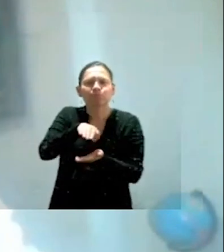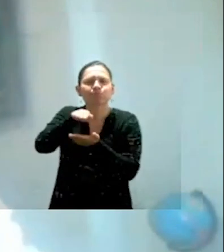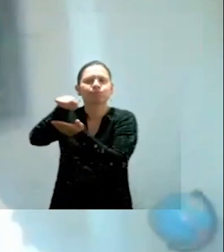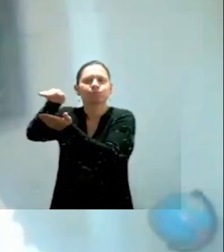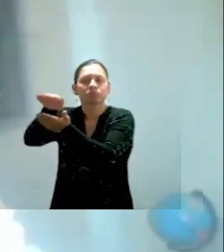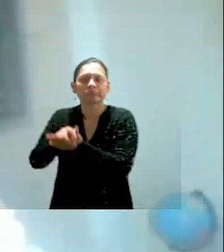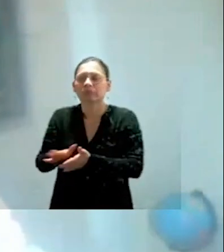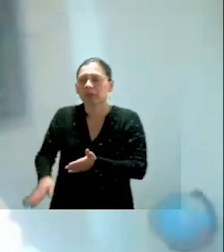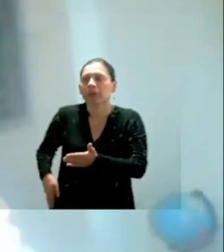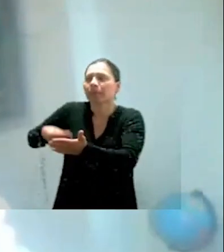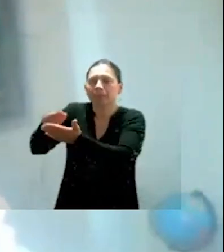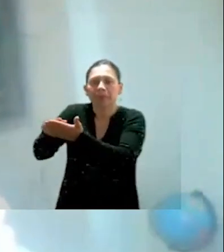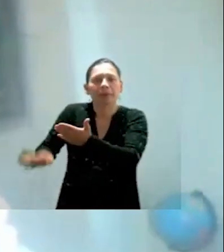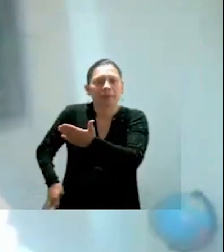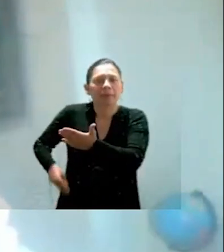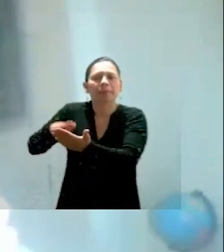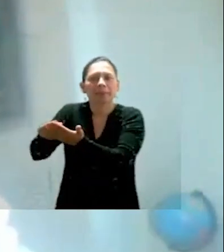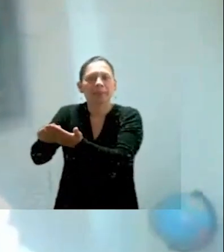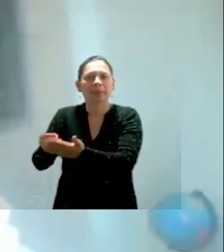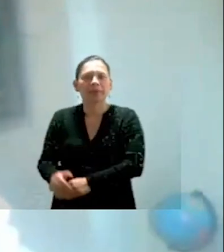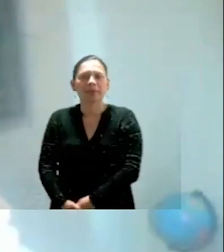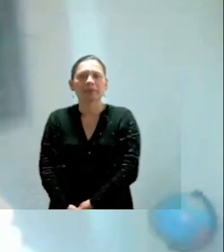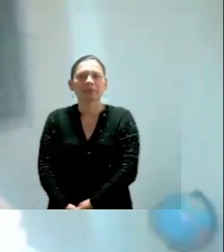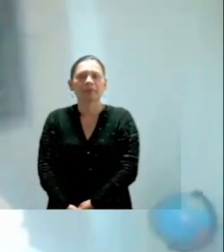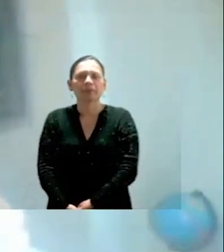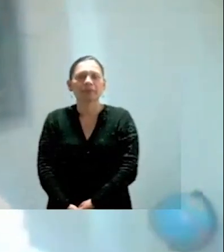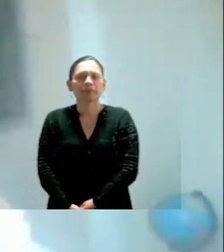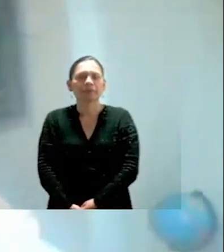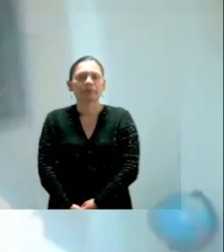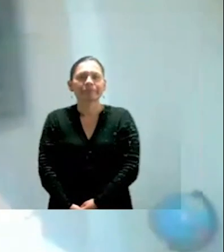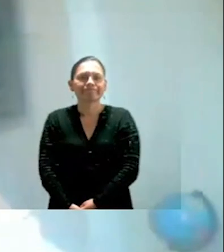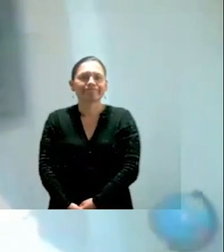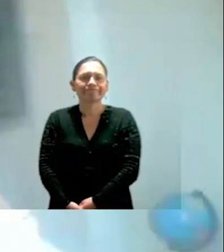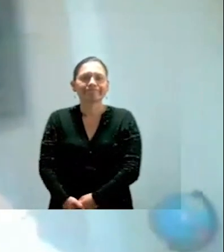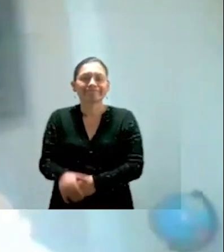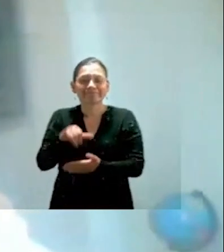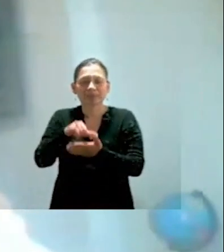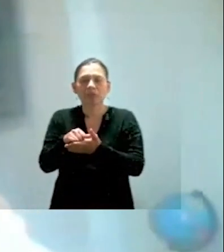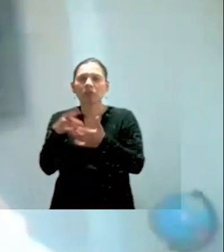dificultan el libre acceso a esta herramienta que, ya les digo, pues